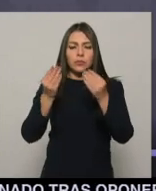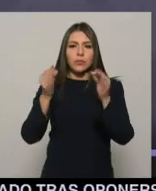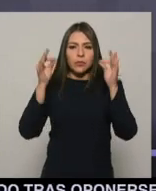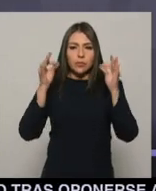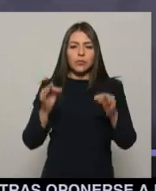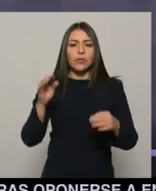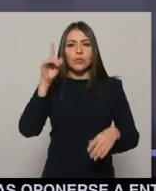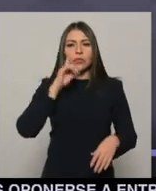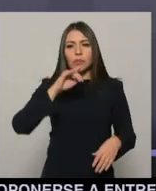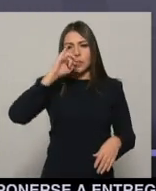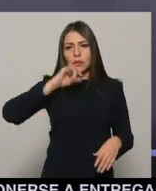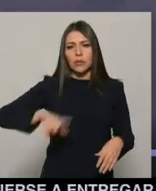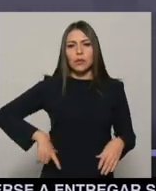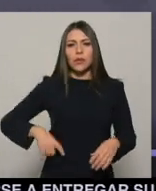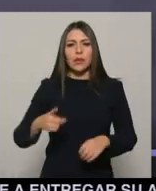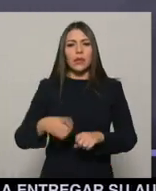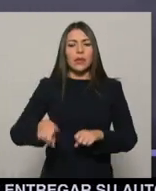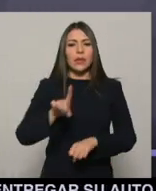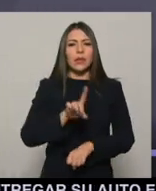Claudia Sheinbaum el